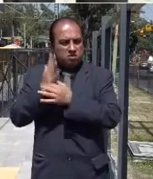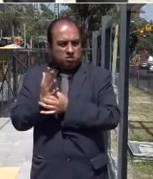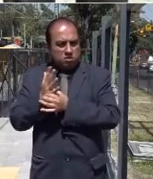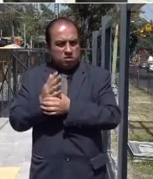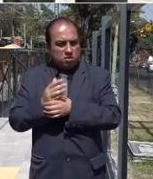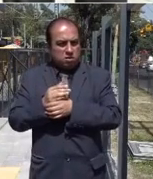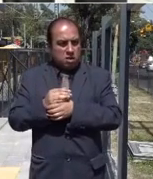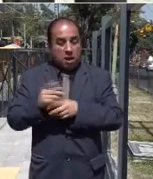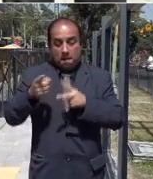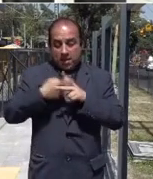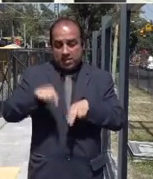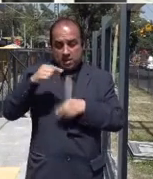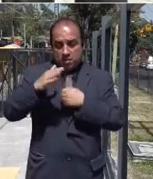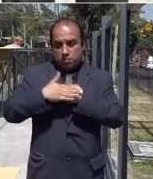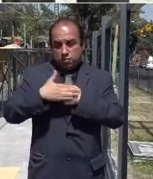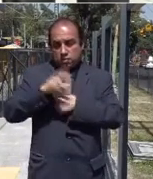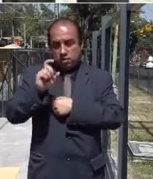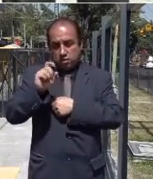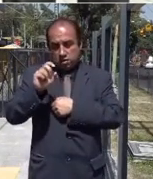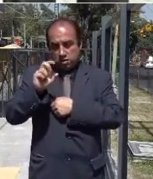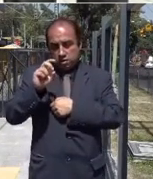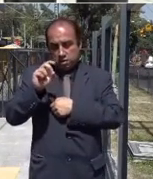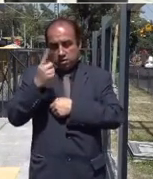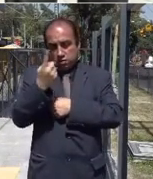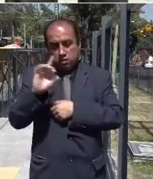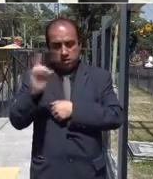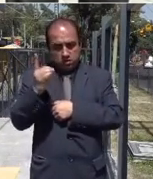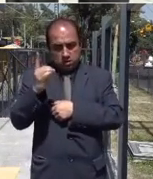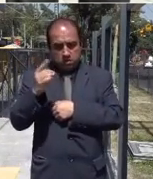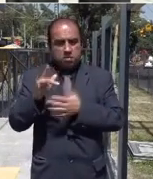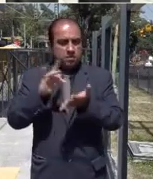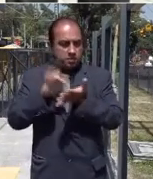en reiniciar este próximo 31 de diciembre? Gracias.